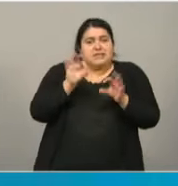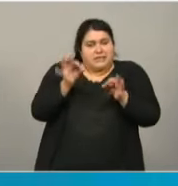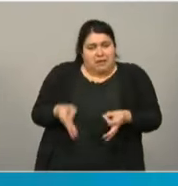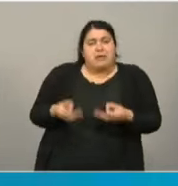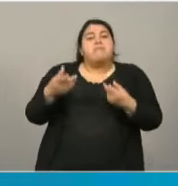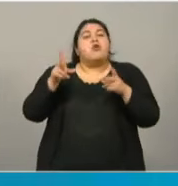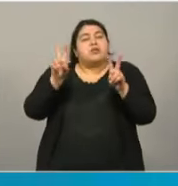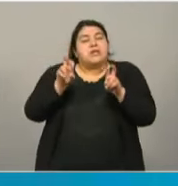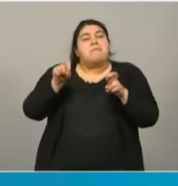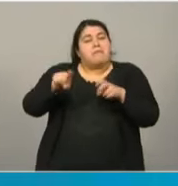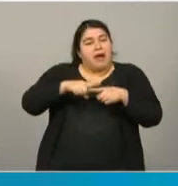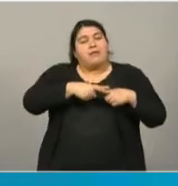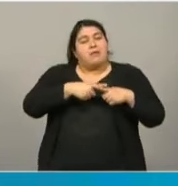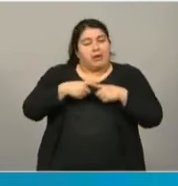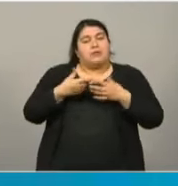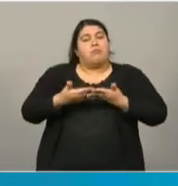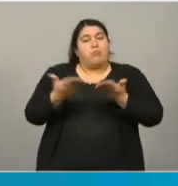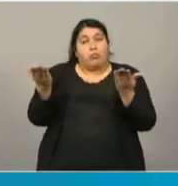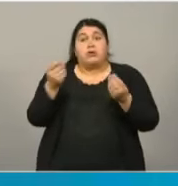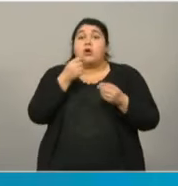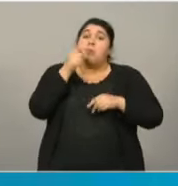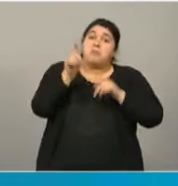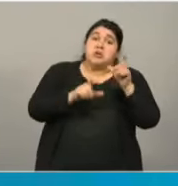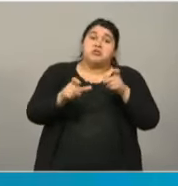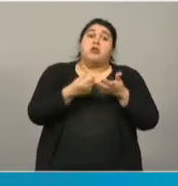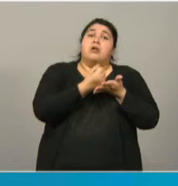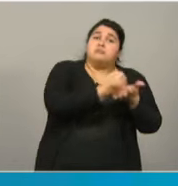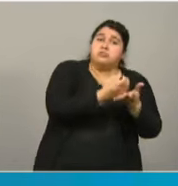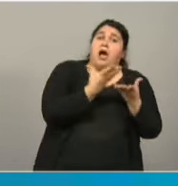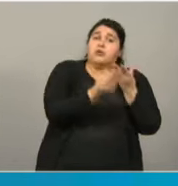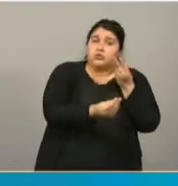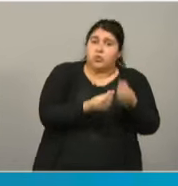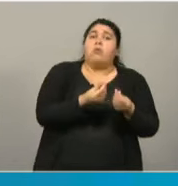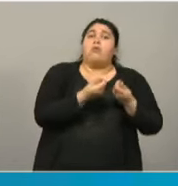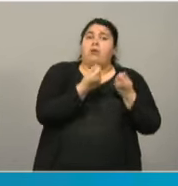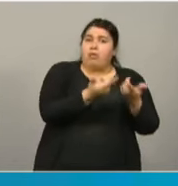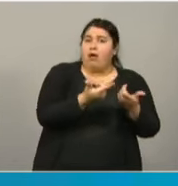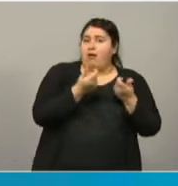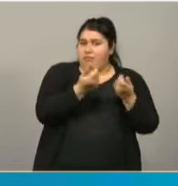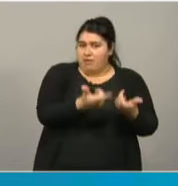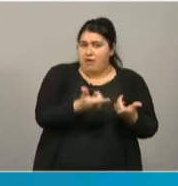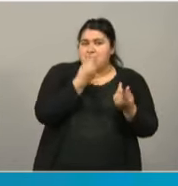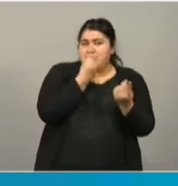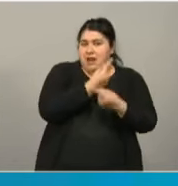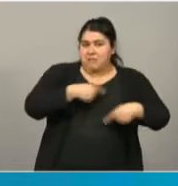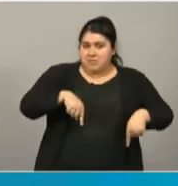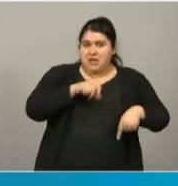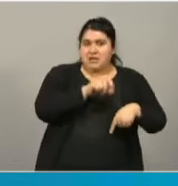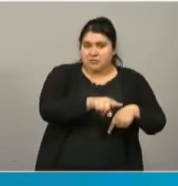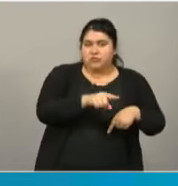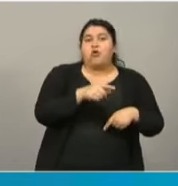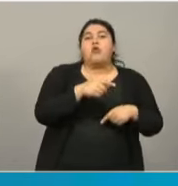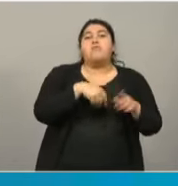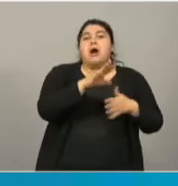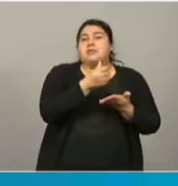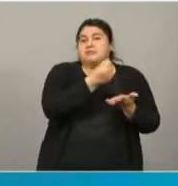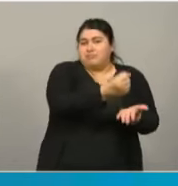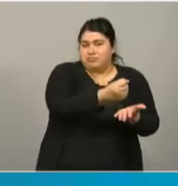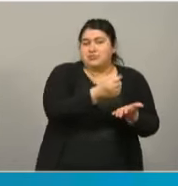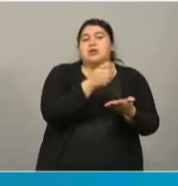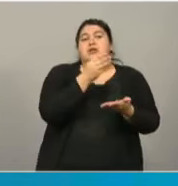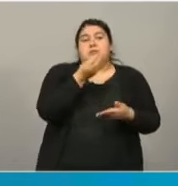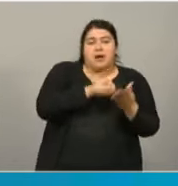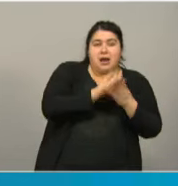en el debate público acá quienes reciben por supuesto la asistencia eh alimentaria presencial lo que sería el